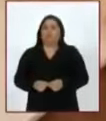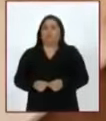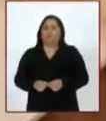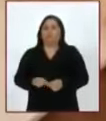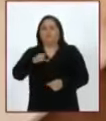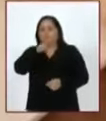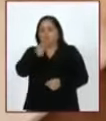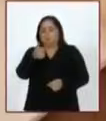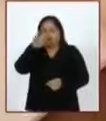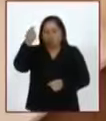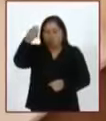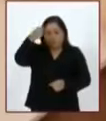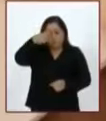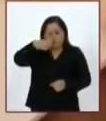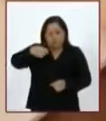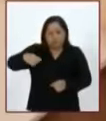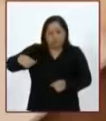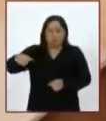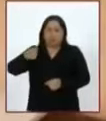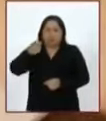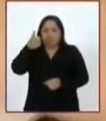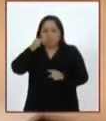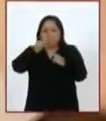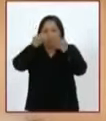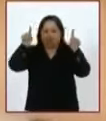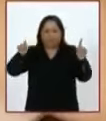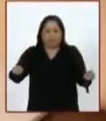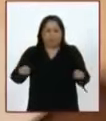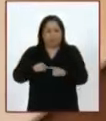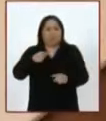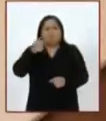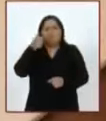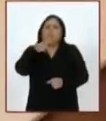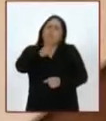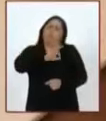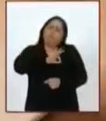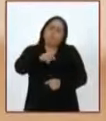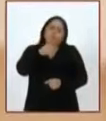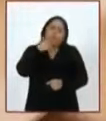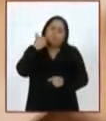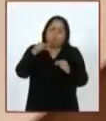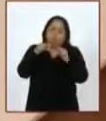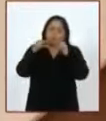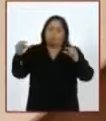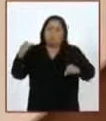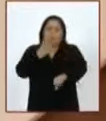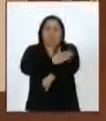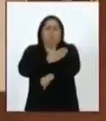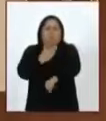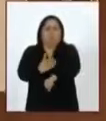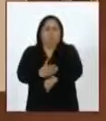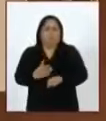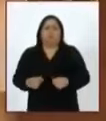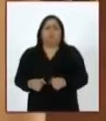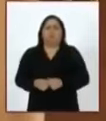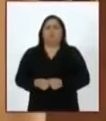Comienza por dibujar unos recuadros. Si quieres, puedes utilizar una regla.